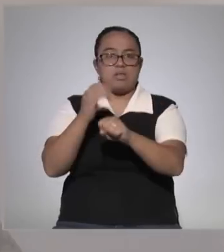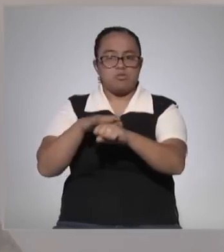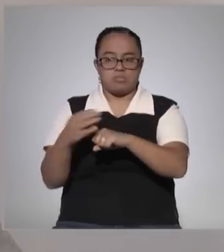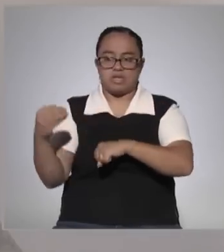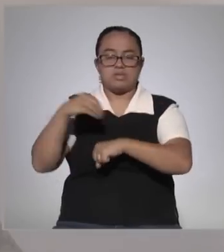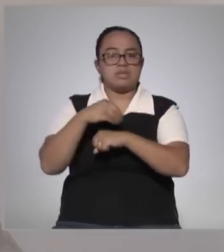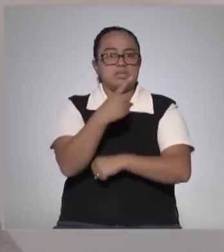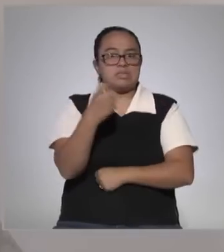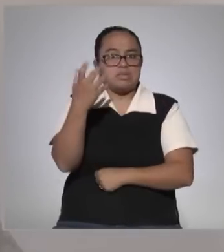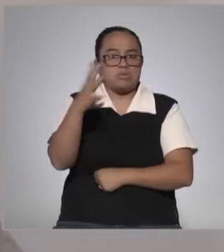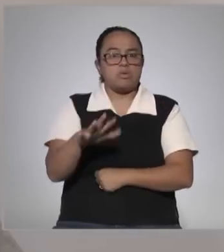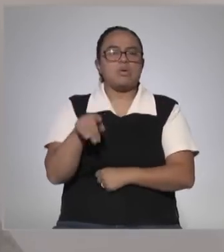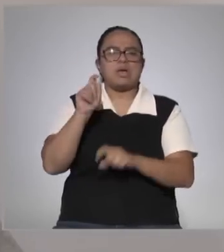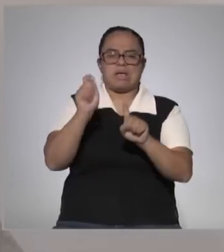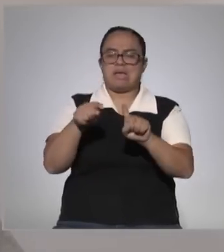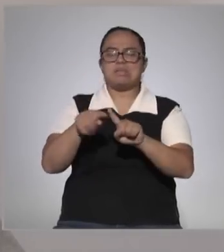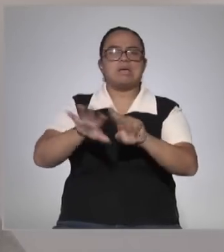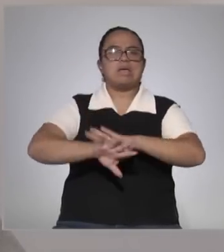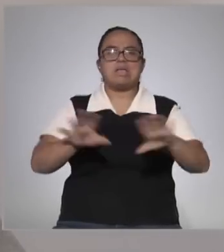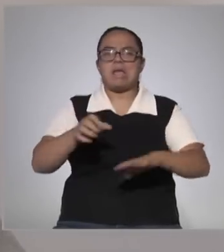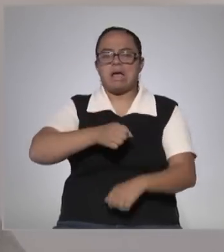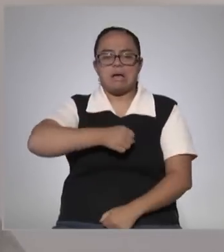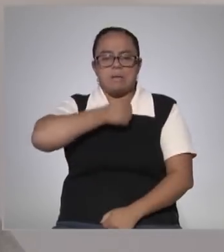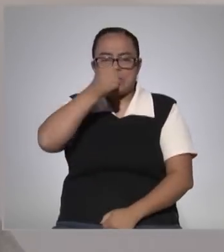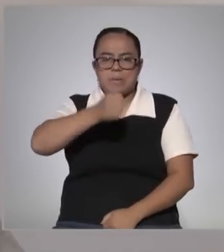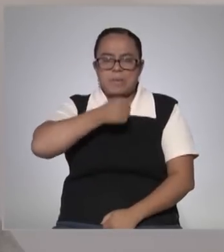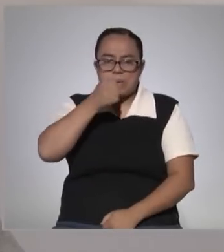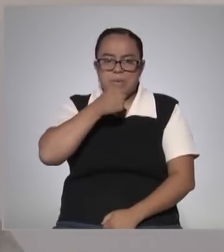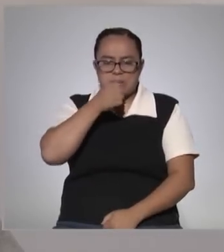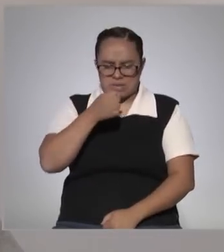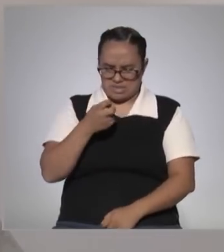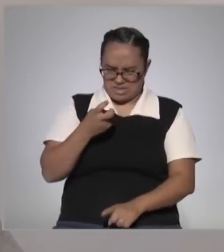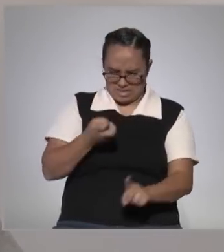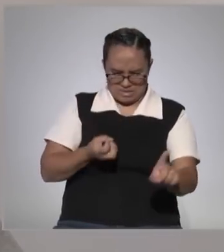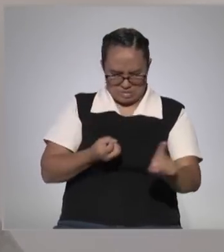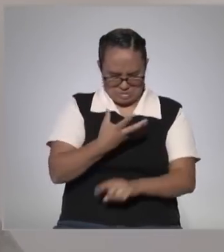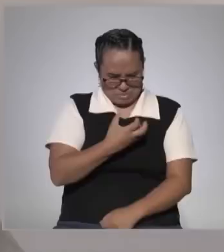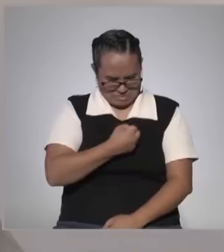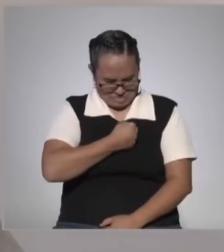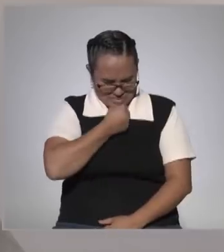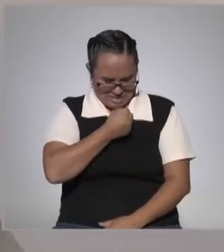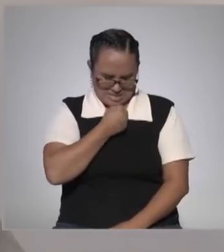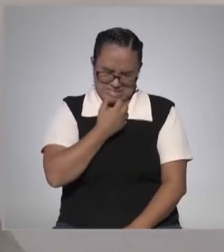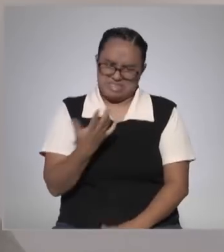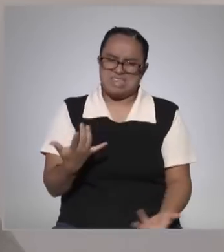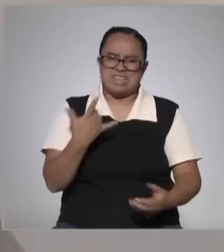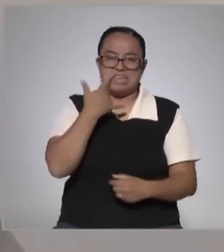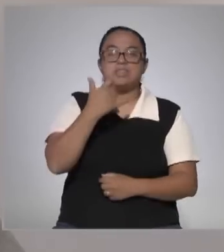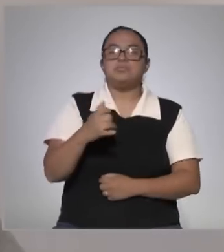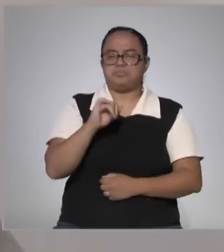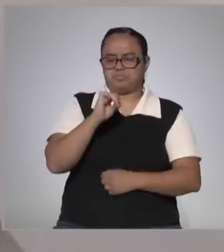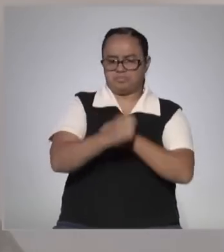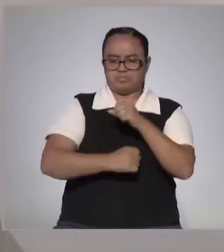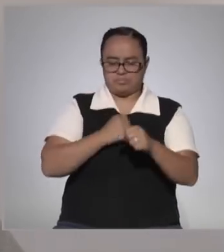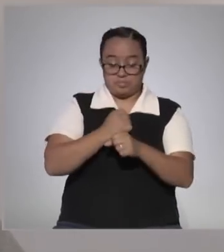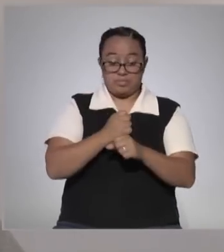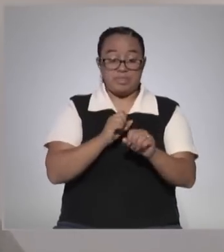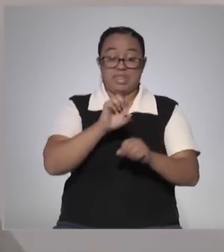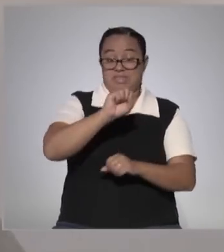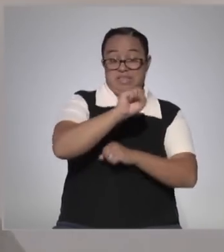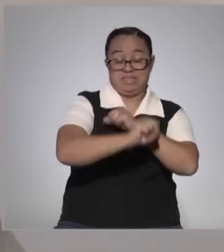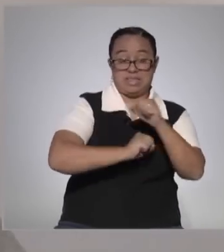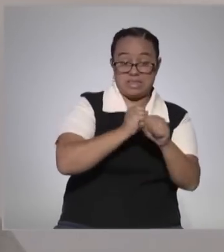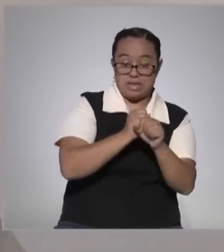vejez, ¿no? Eso ya de por sí es como extraño. Y claro que las personas de 60 no van a ser iguales que